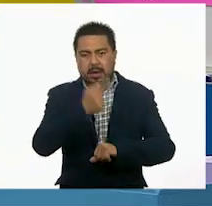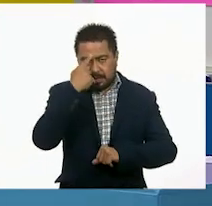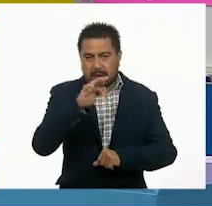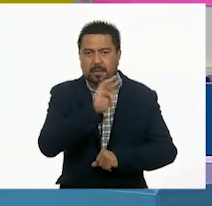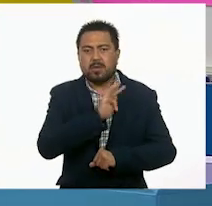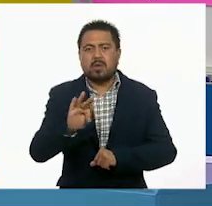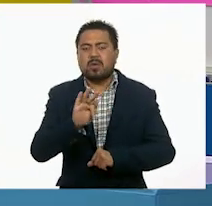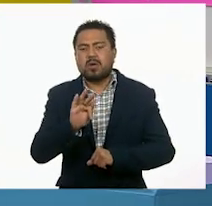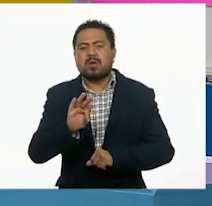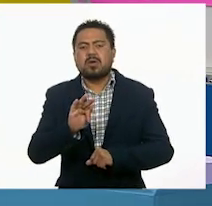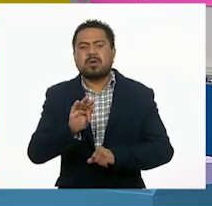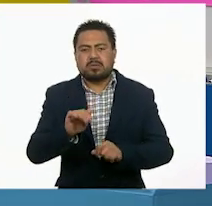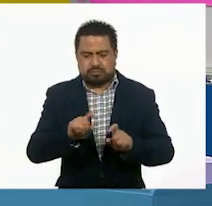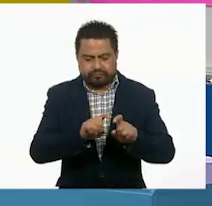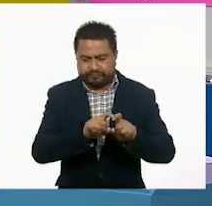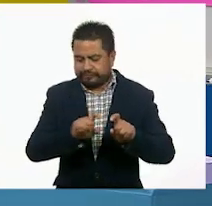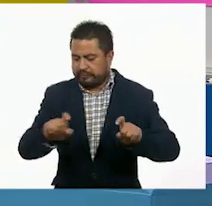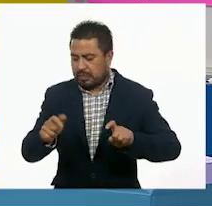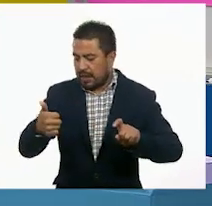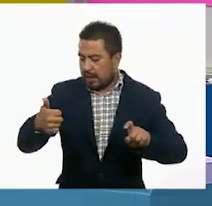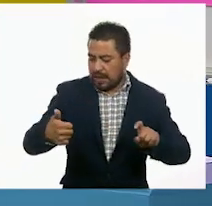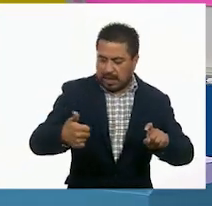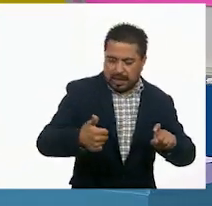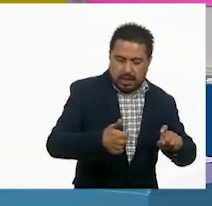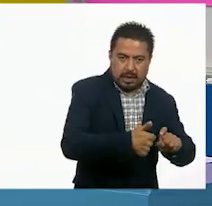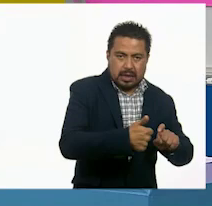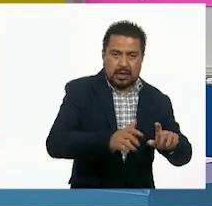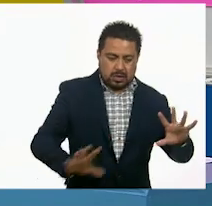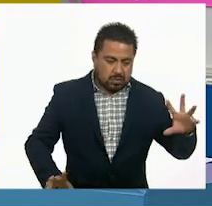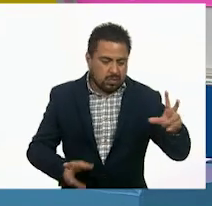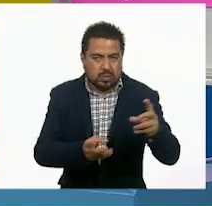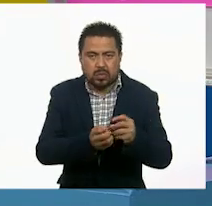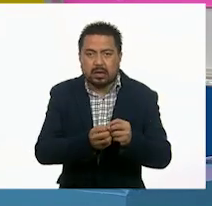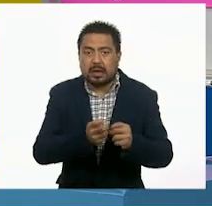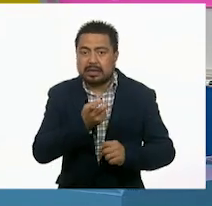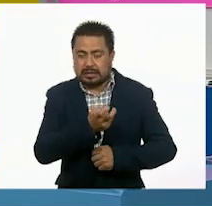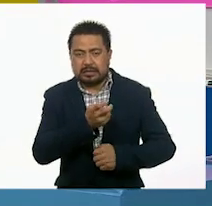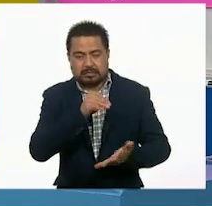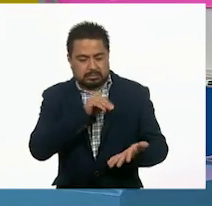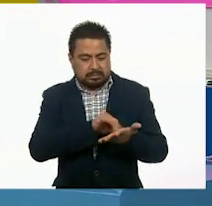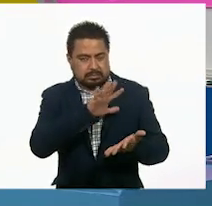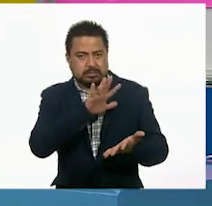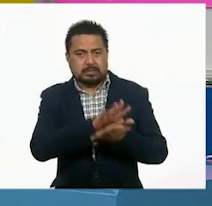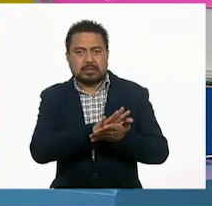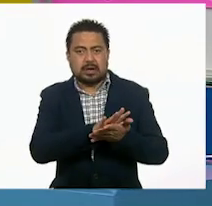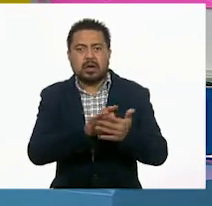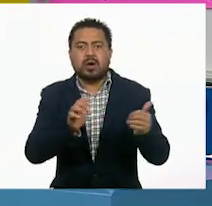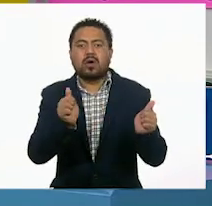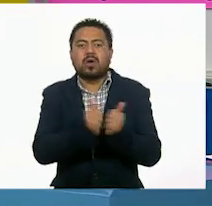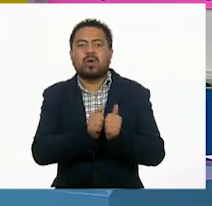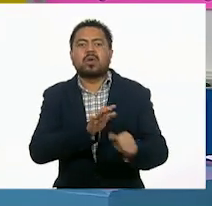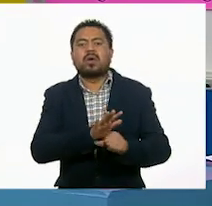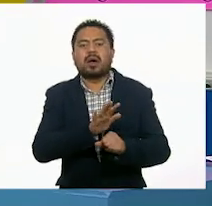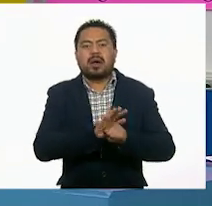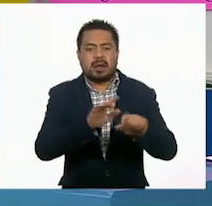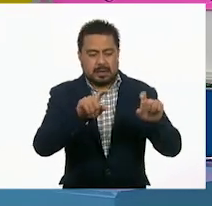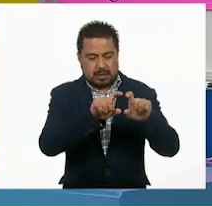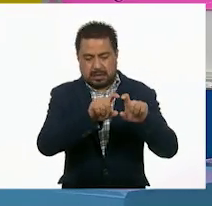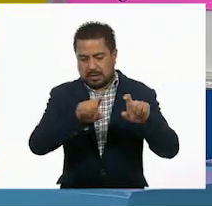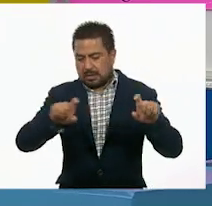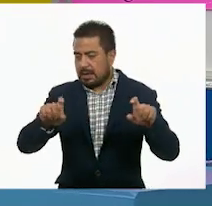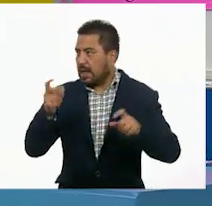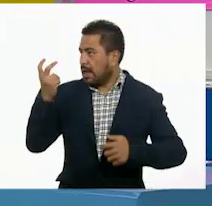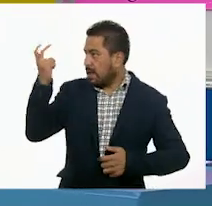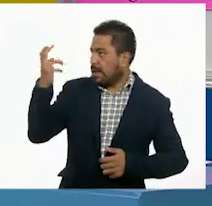poder iterar cada una de las partes que se van a marcar en esta línea que tenemos